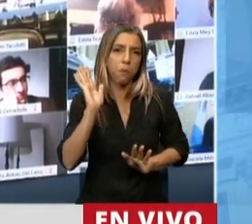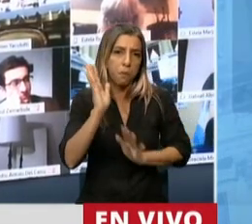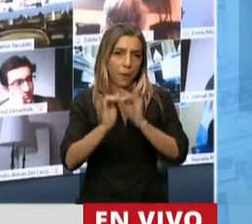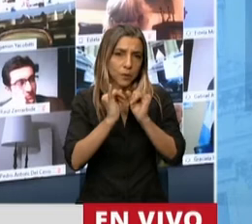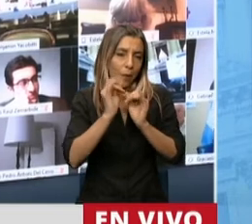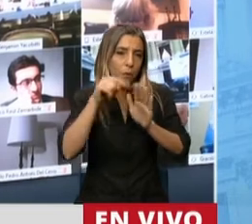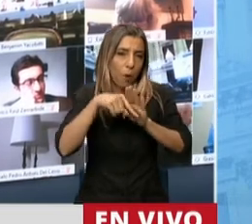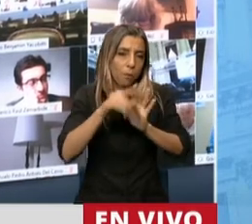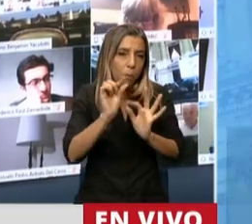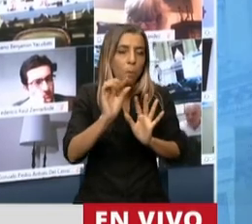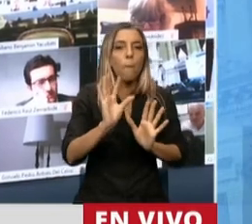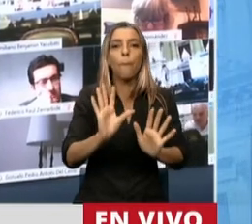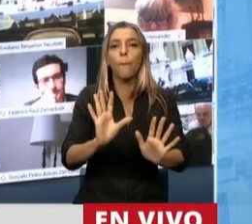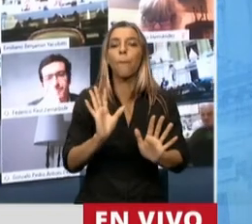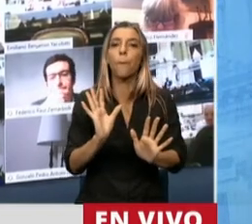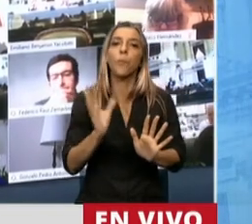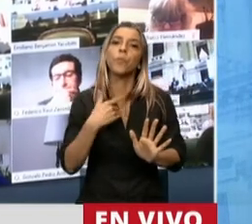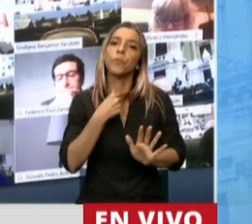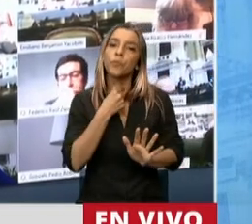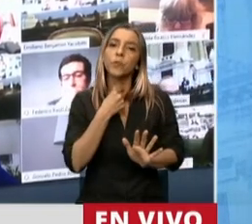yo quiero manifestar, porque